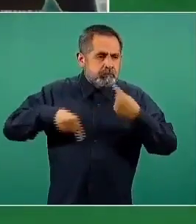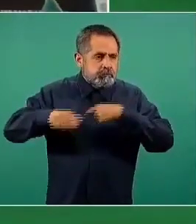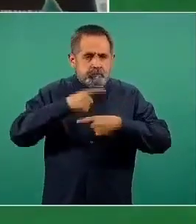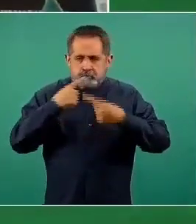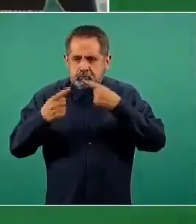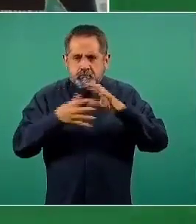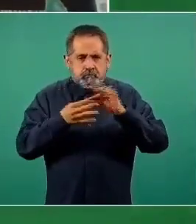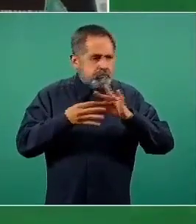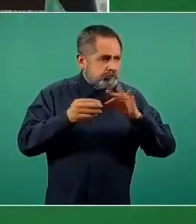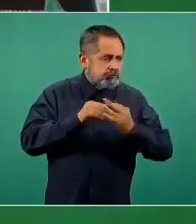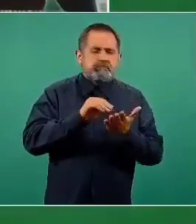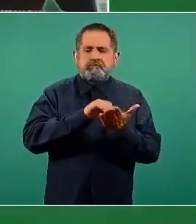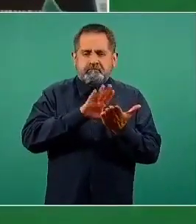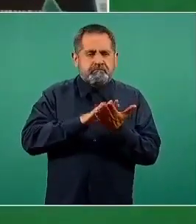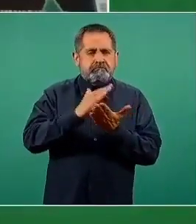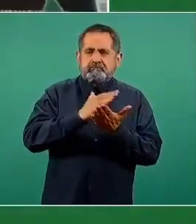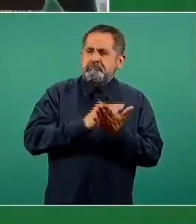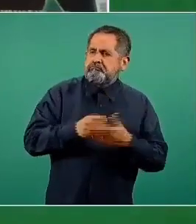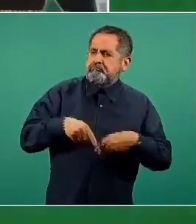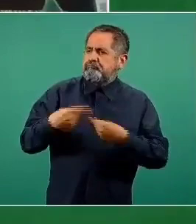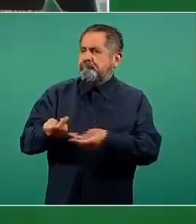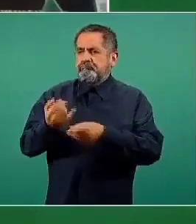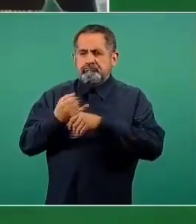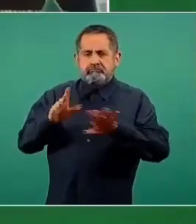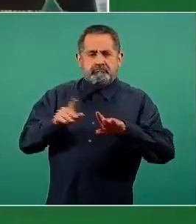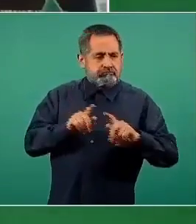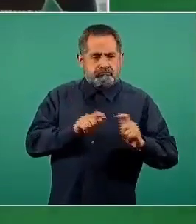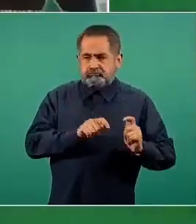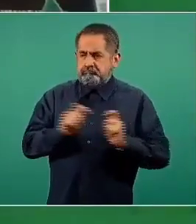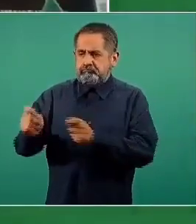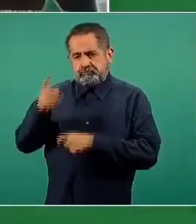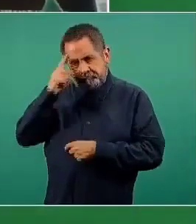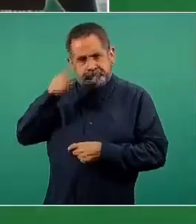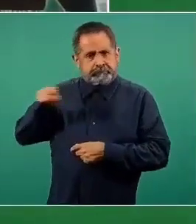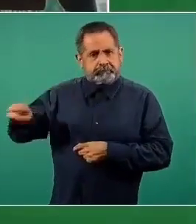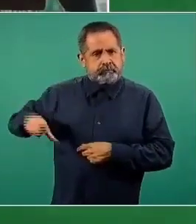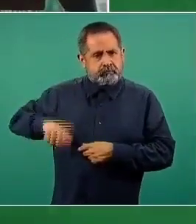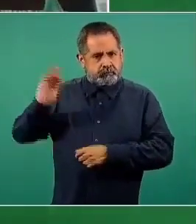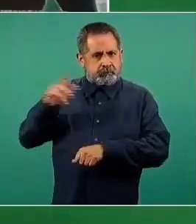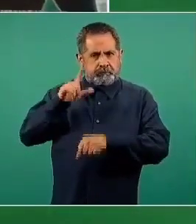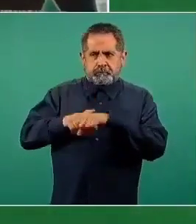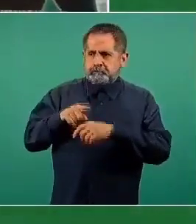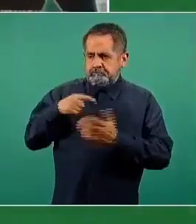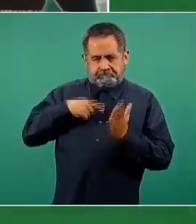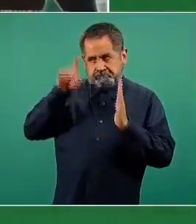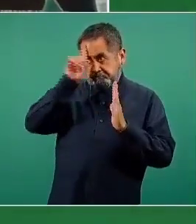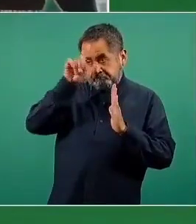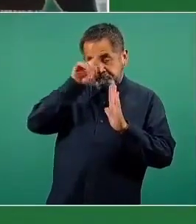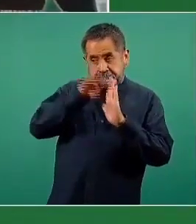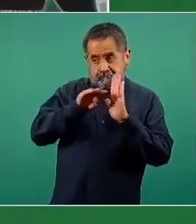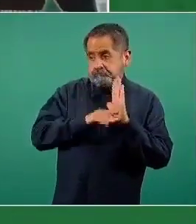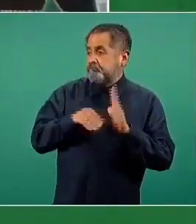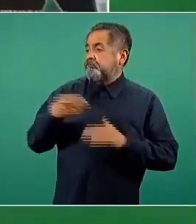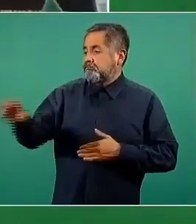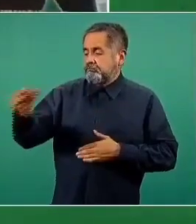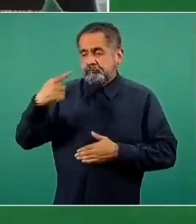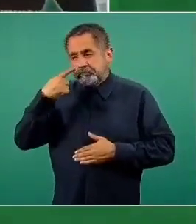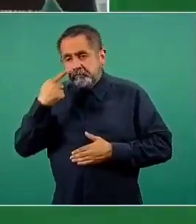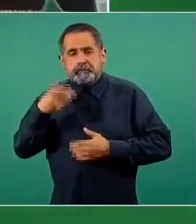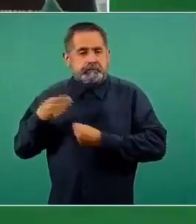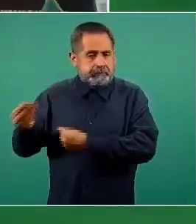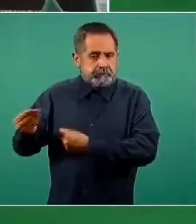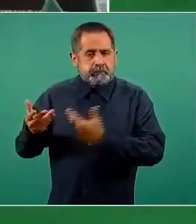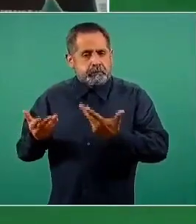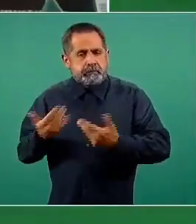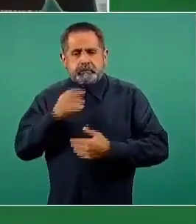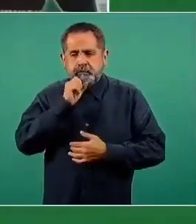su publicación, la entrega al gobierno federal y el seguimiento de recomendaciones,